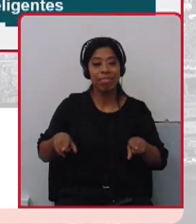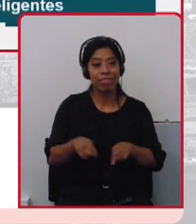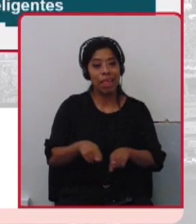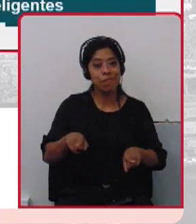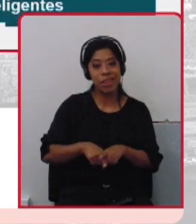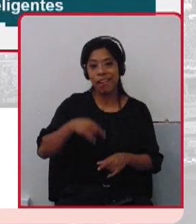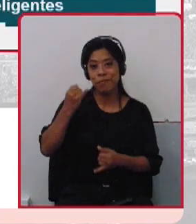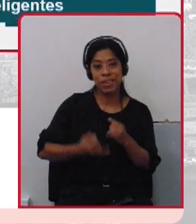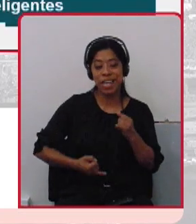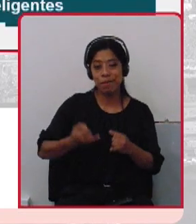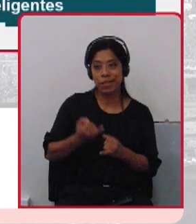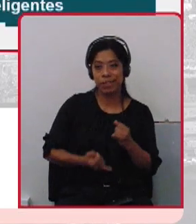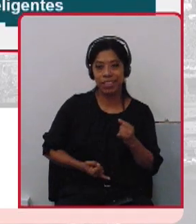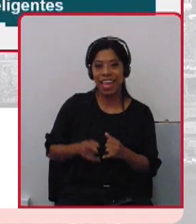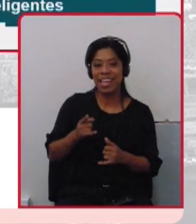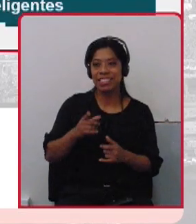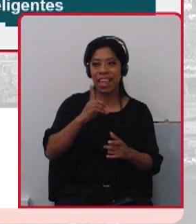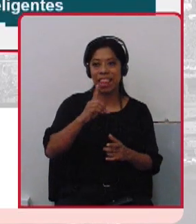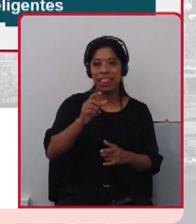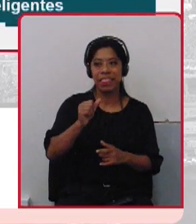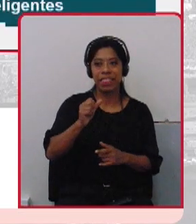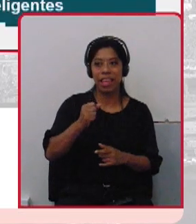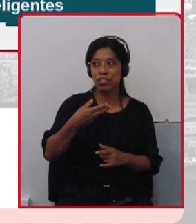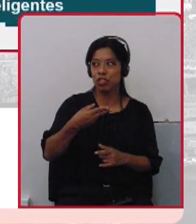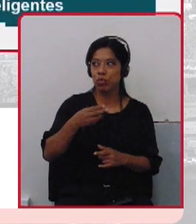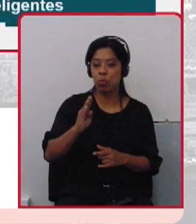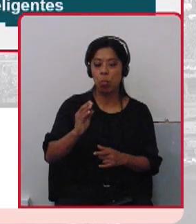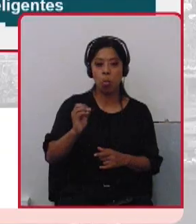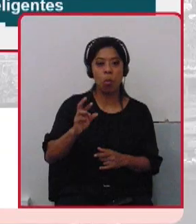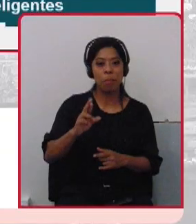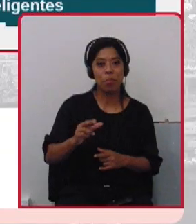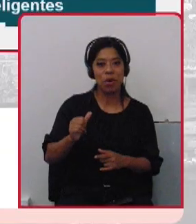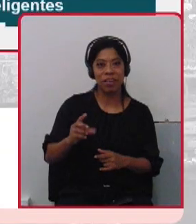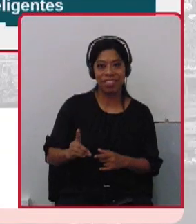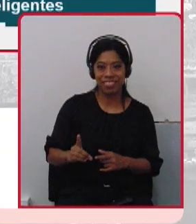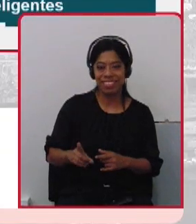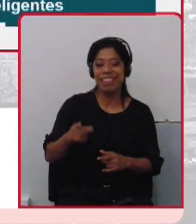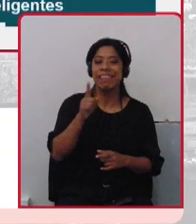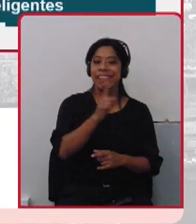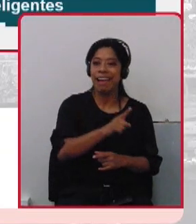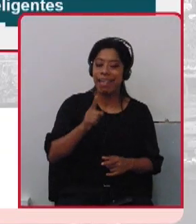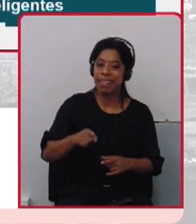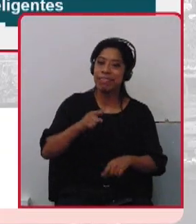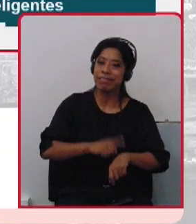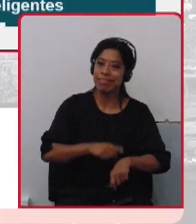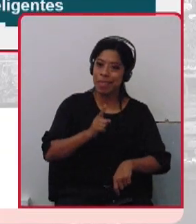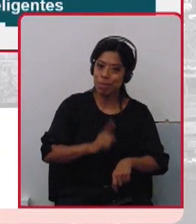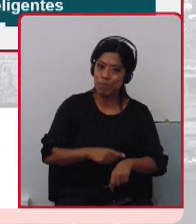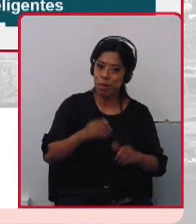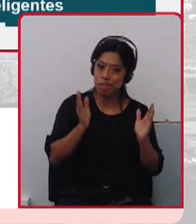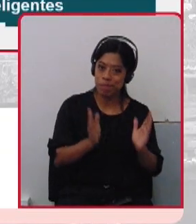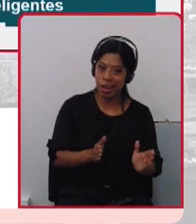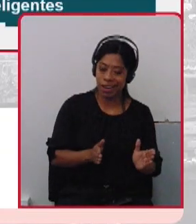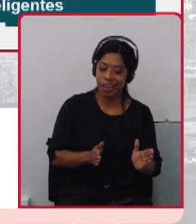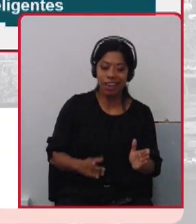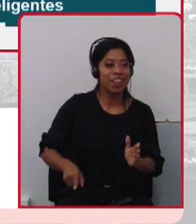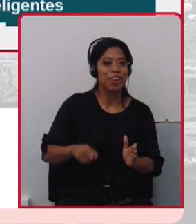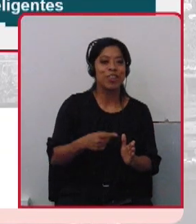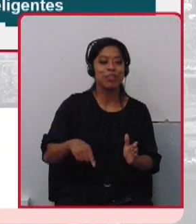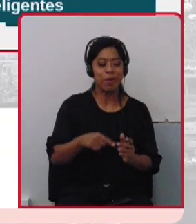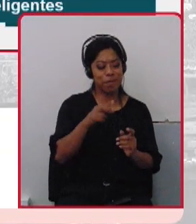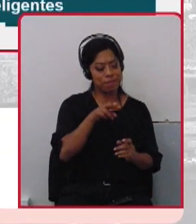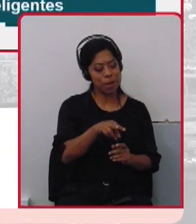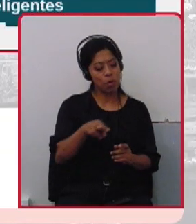Y finalmente, así como lo ven, ese dashboard, nosotros lo vemos en cada parada, a cada momento. Podemos